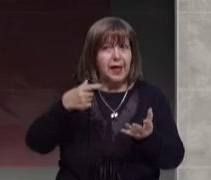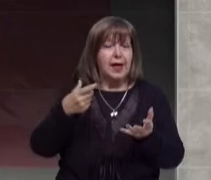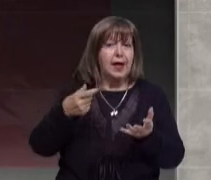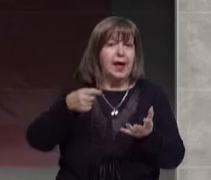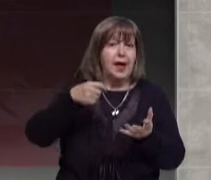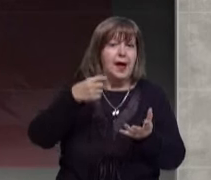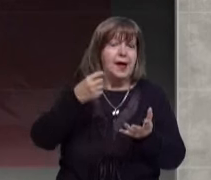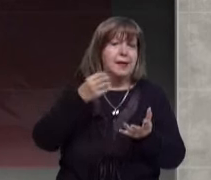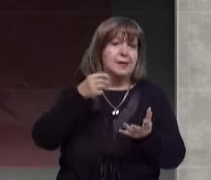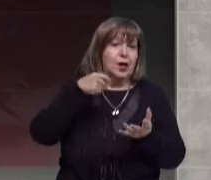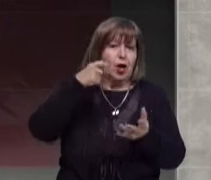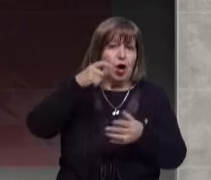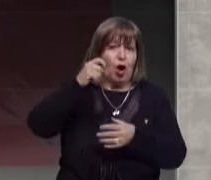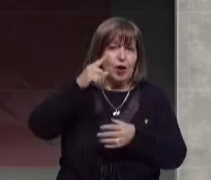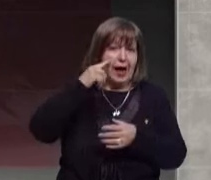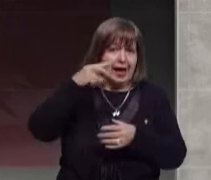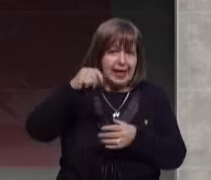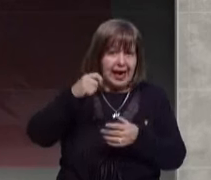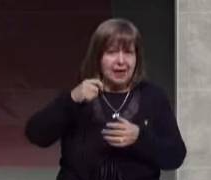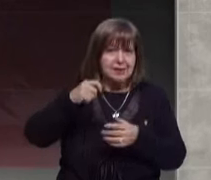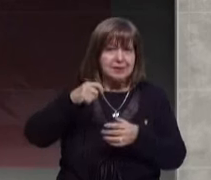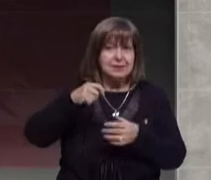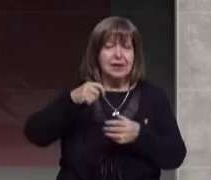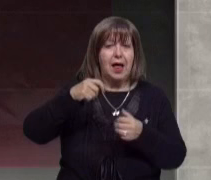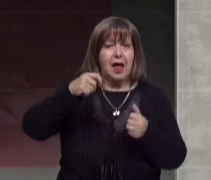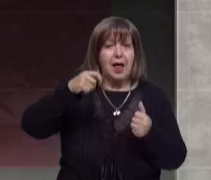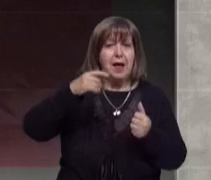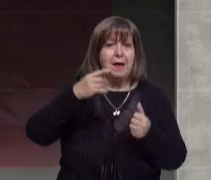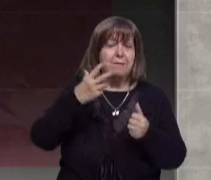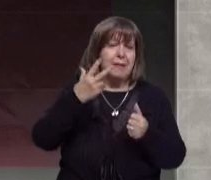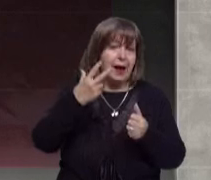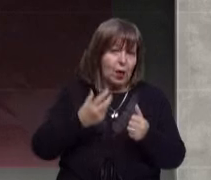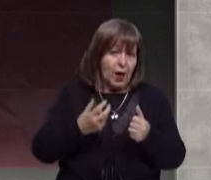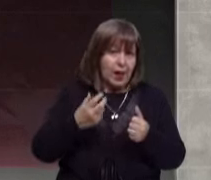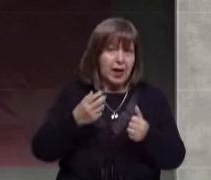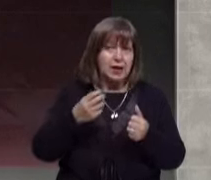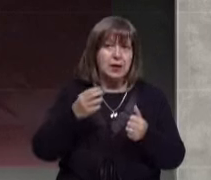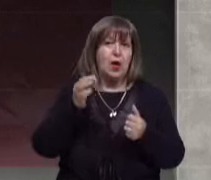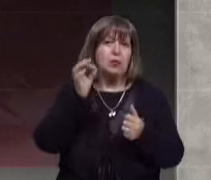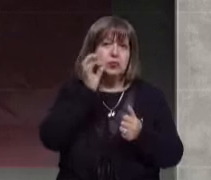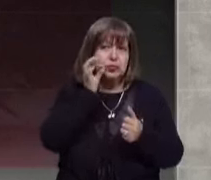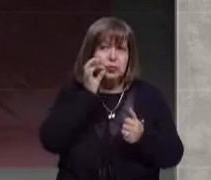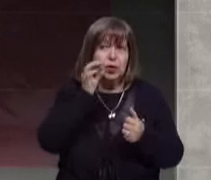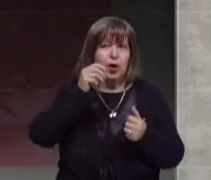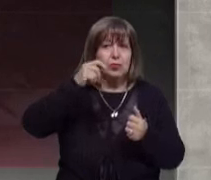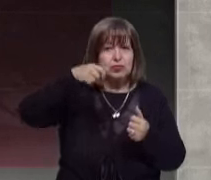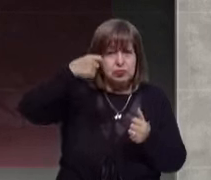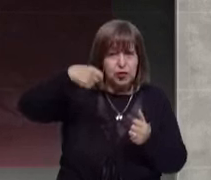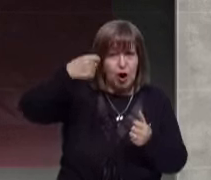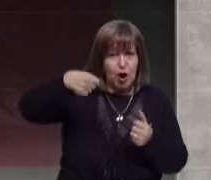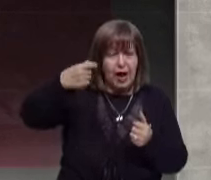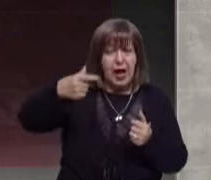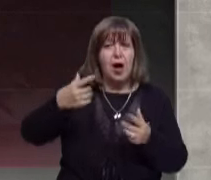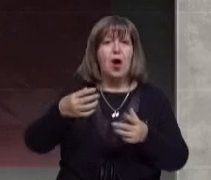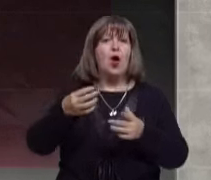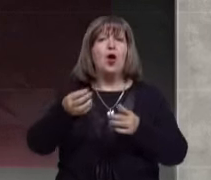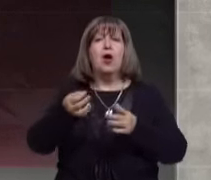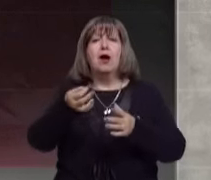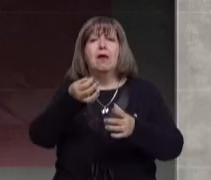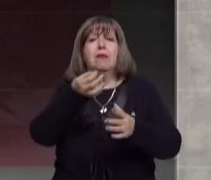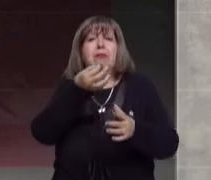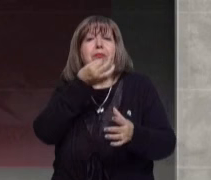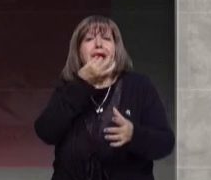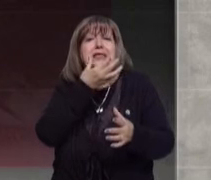como puede ser marihuana, cocaína y otras sustancias. De personas que por ahí salen de una fiesta, habiendo ingerido alguna